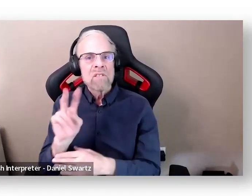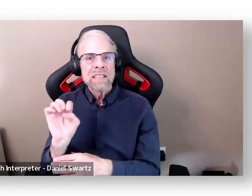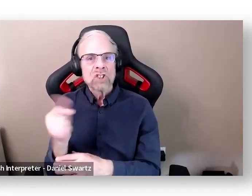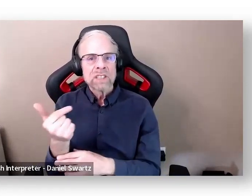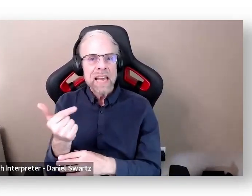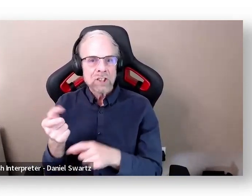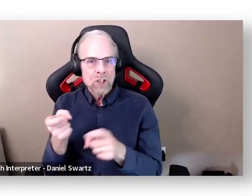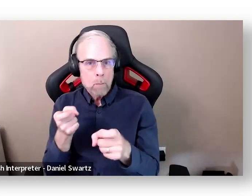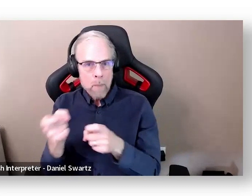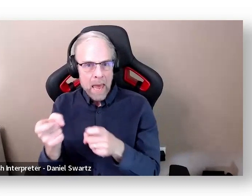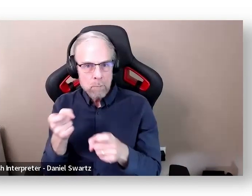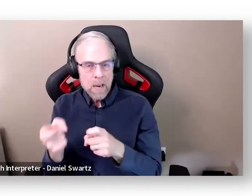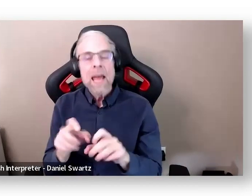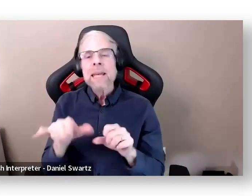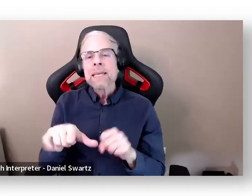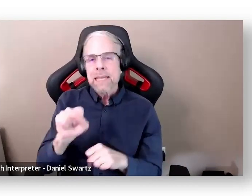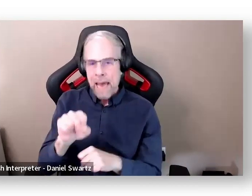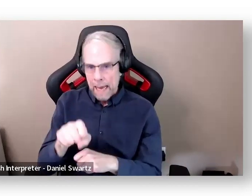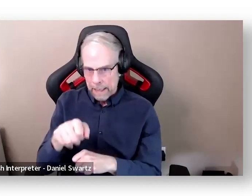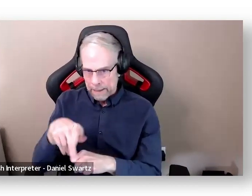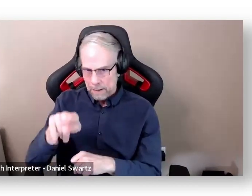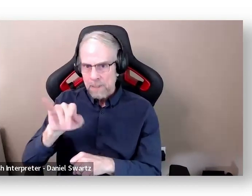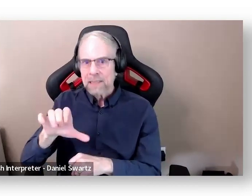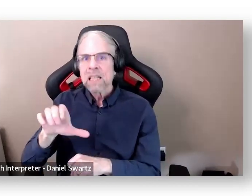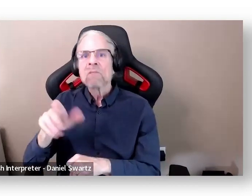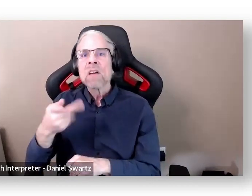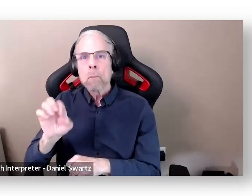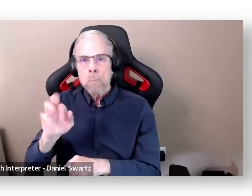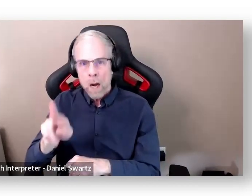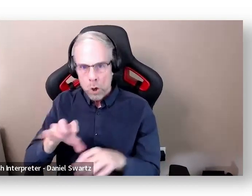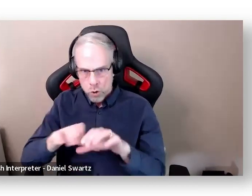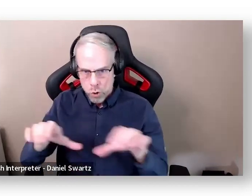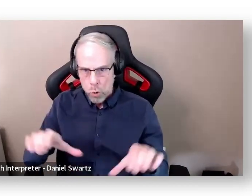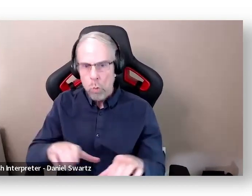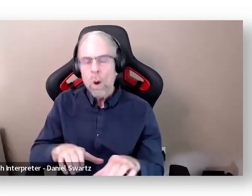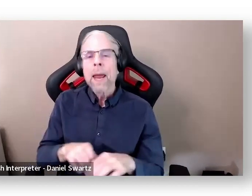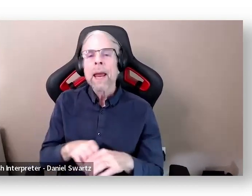como vegetación y gestión de la vegetación